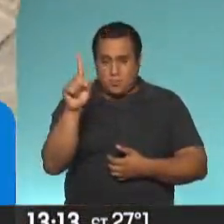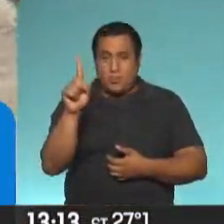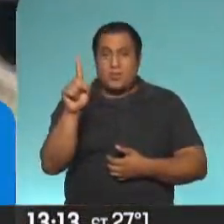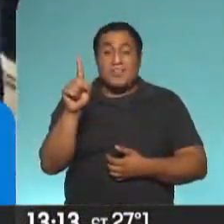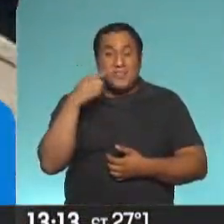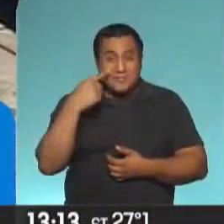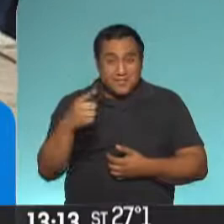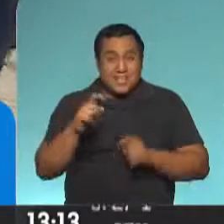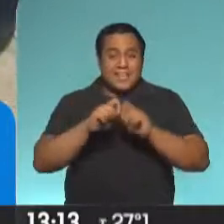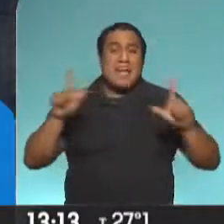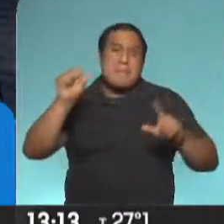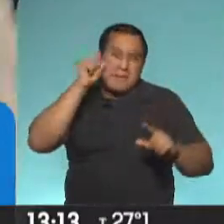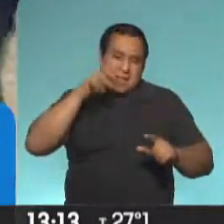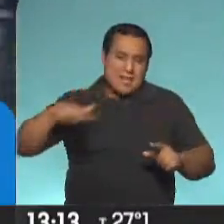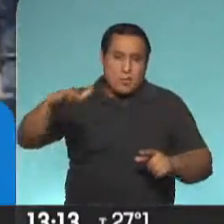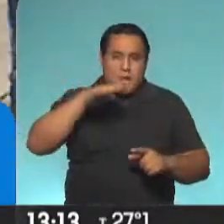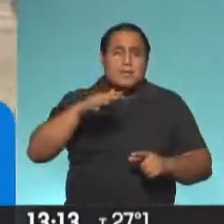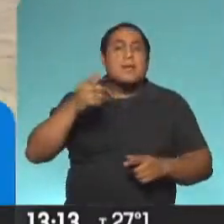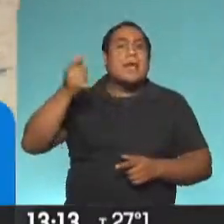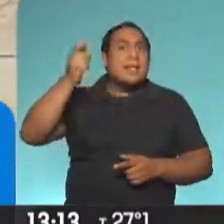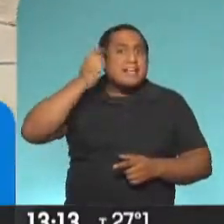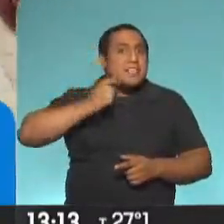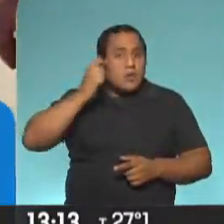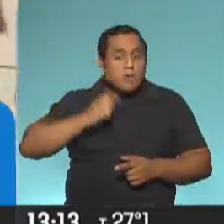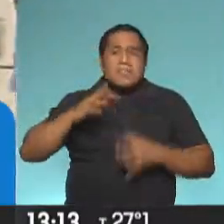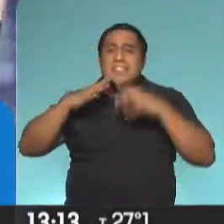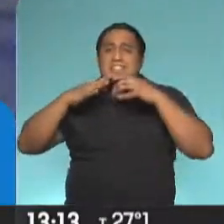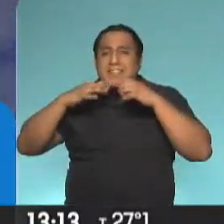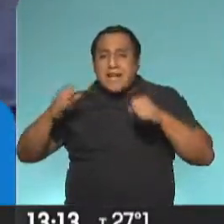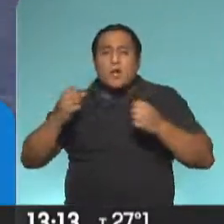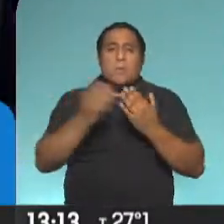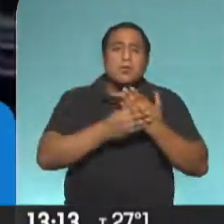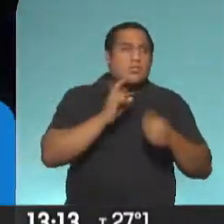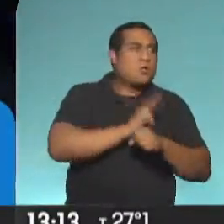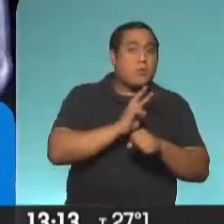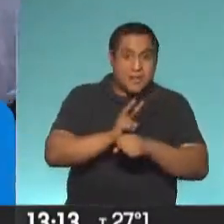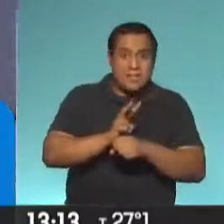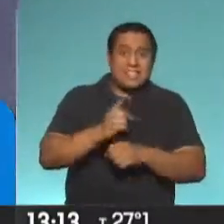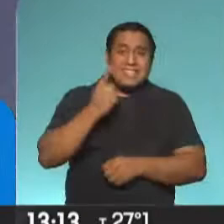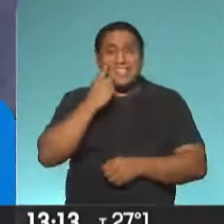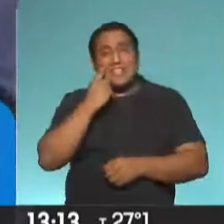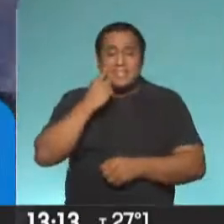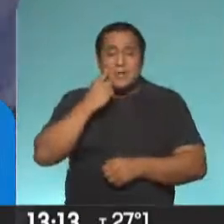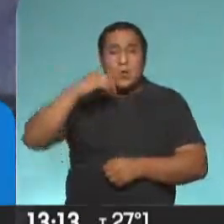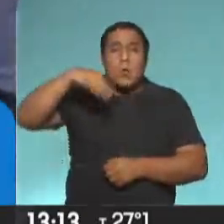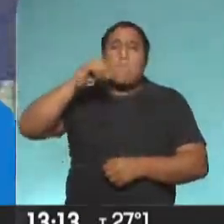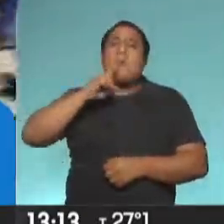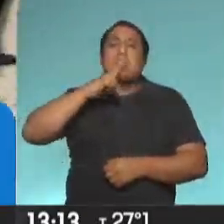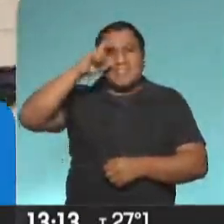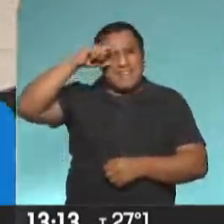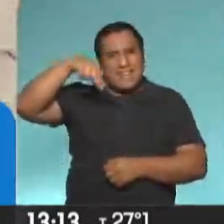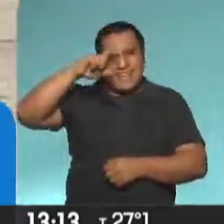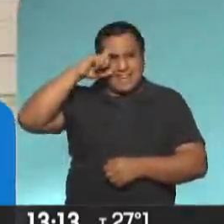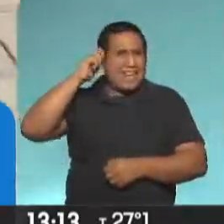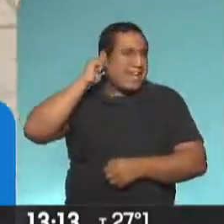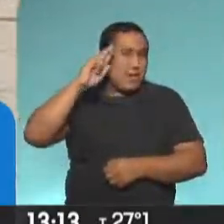al gobernador de la provincia de Buenos Aires, también al secretario, al ministro de Seguridad y al intendente Montenegro.